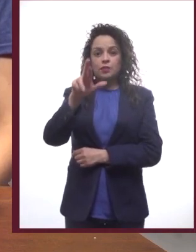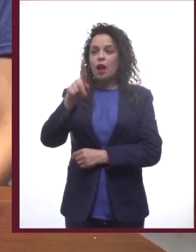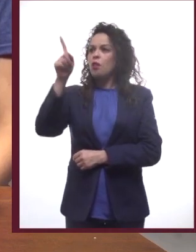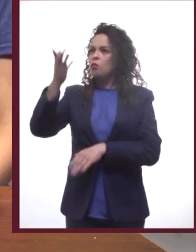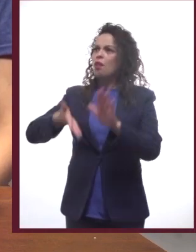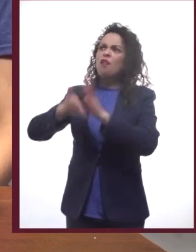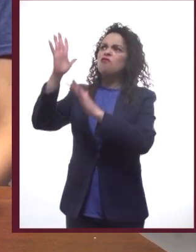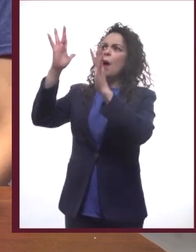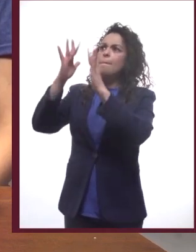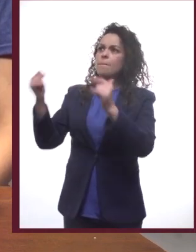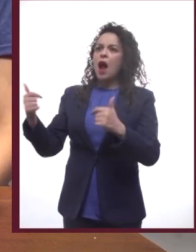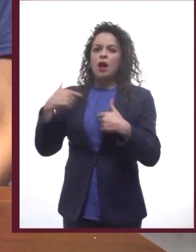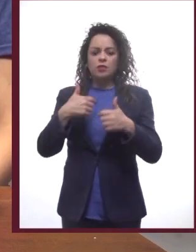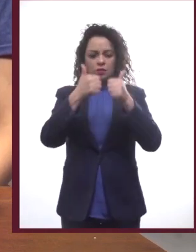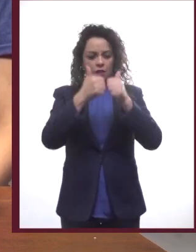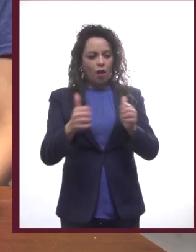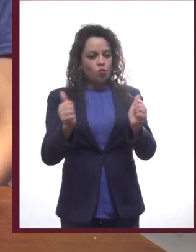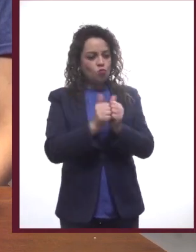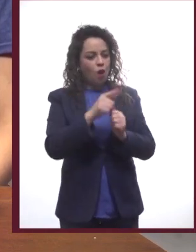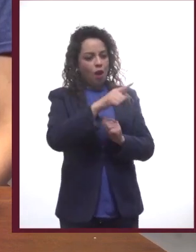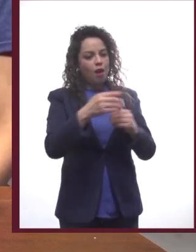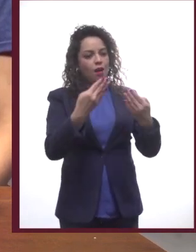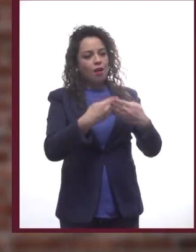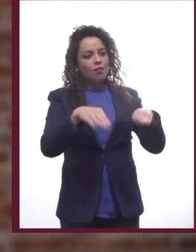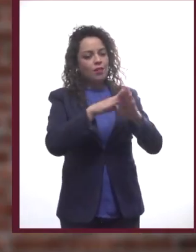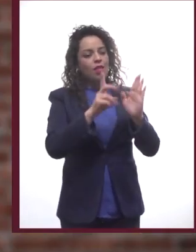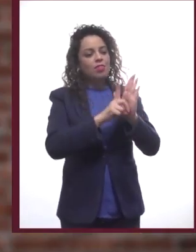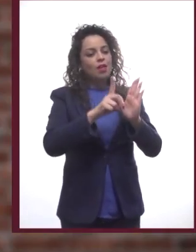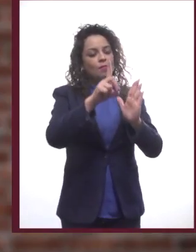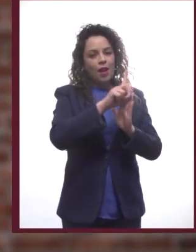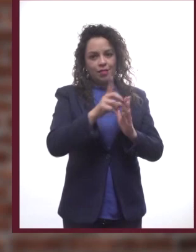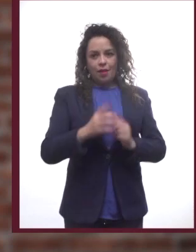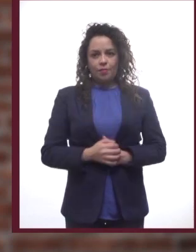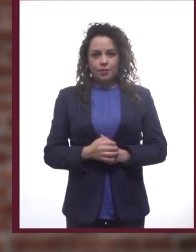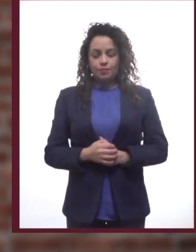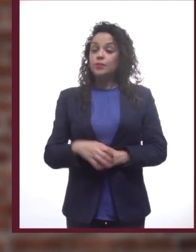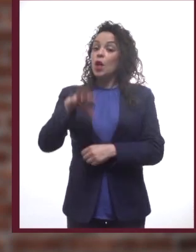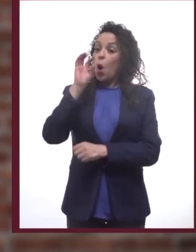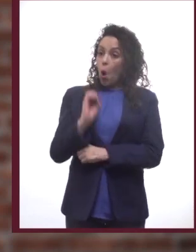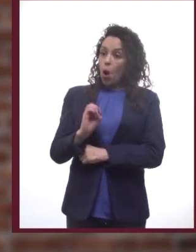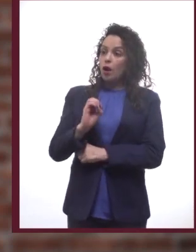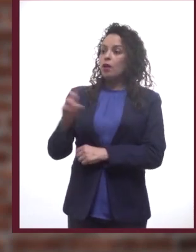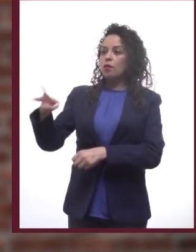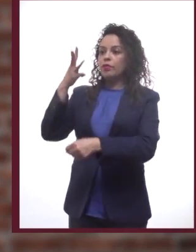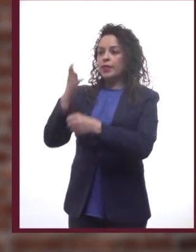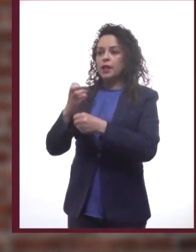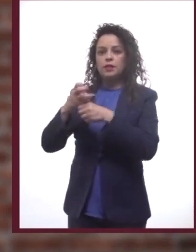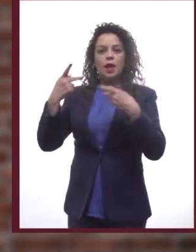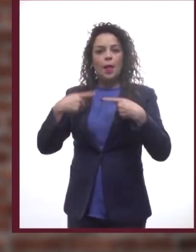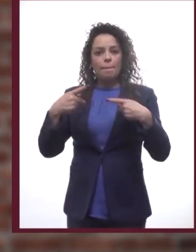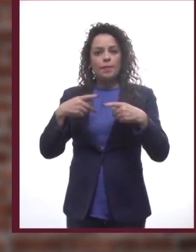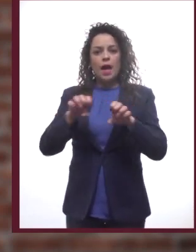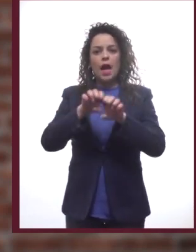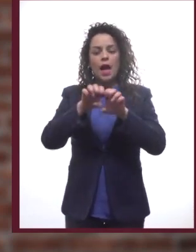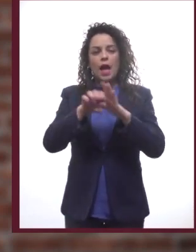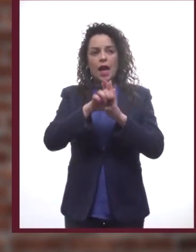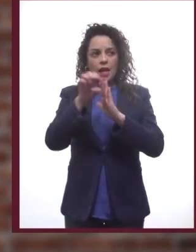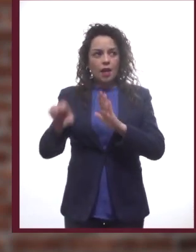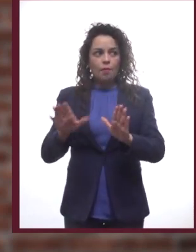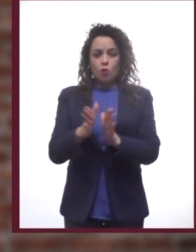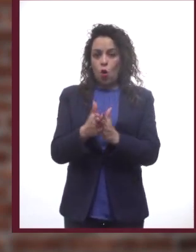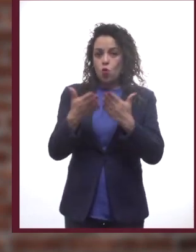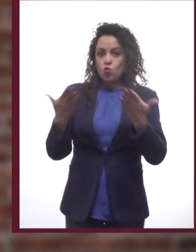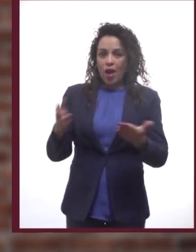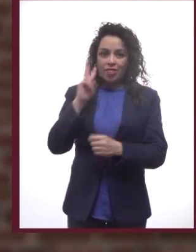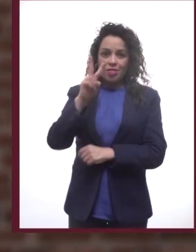con el departamento de la calle Suipacha. O en tercera persona, como en el cuento No oyes